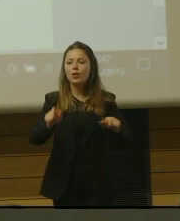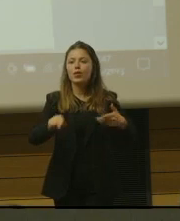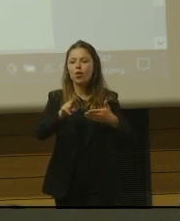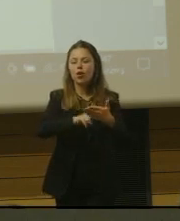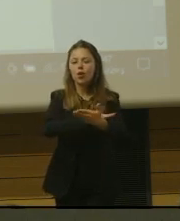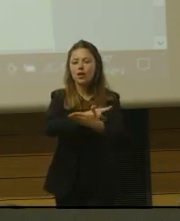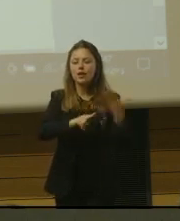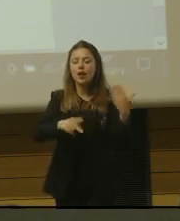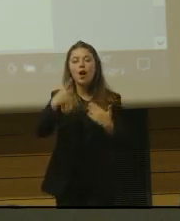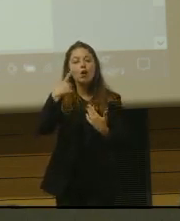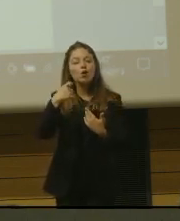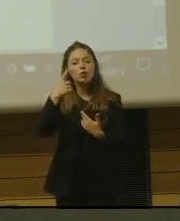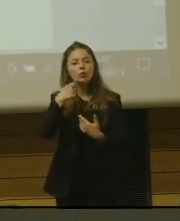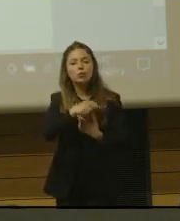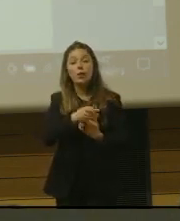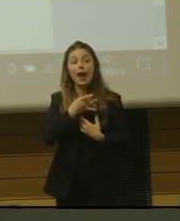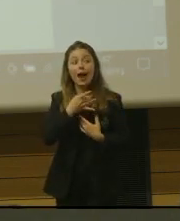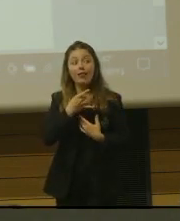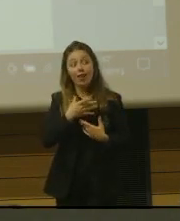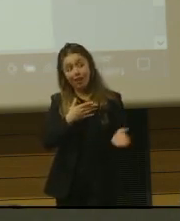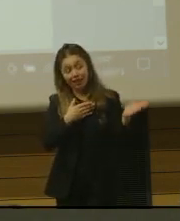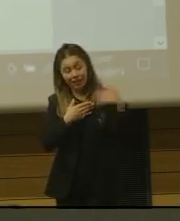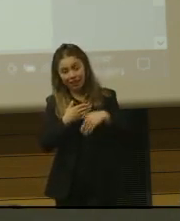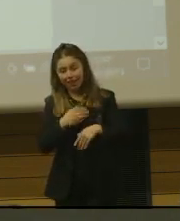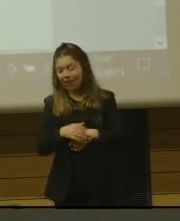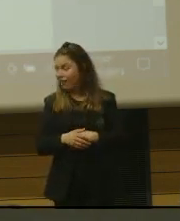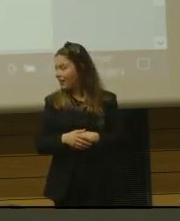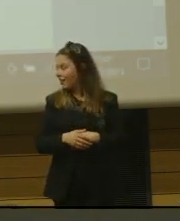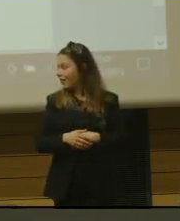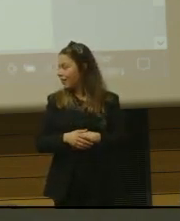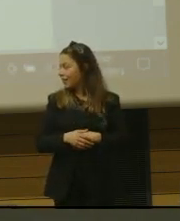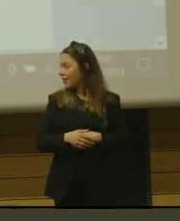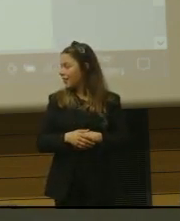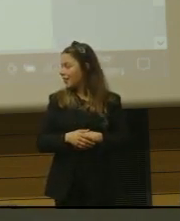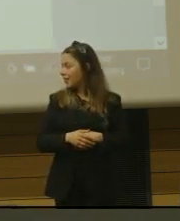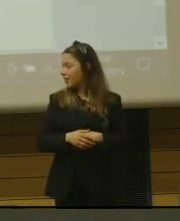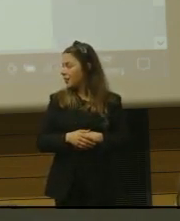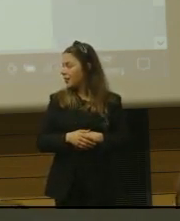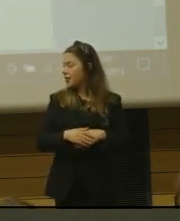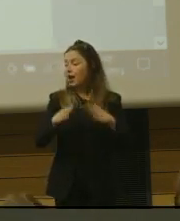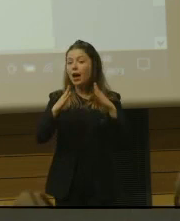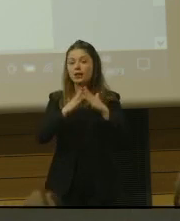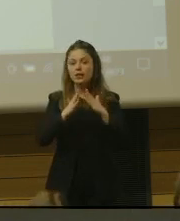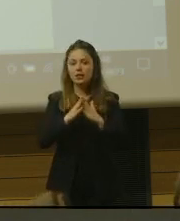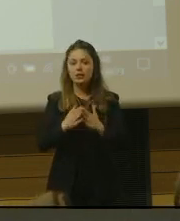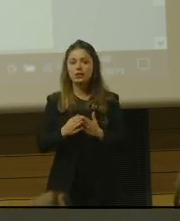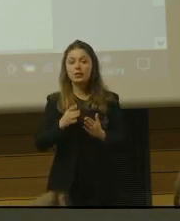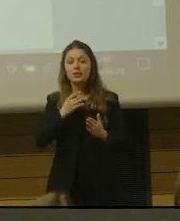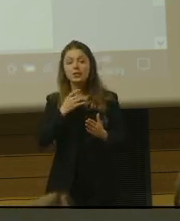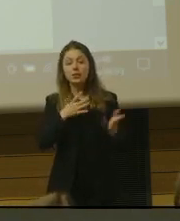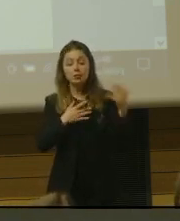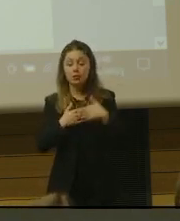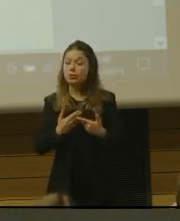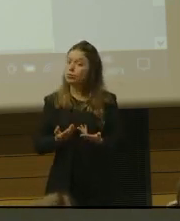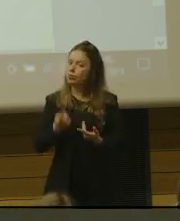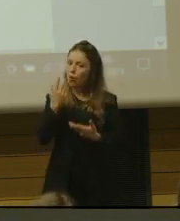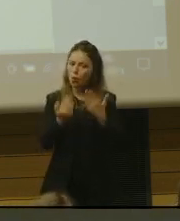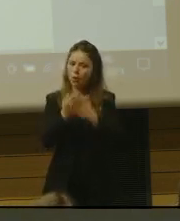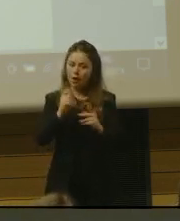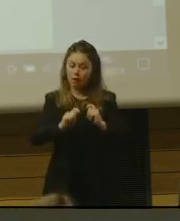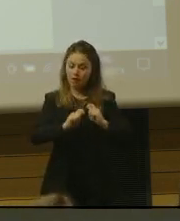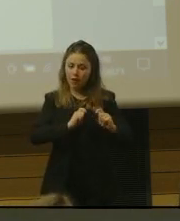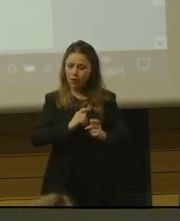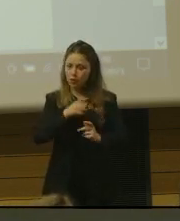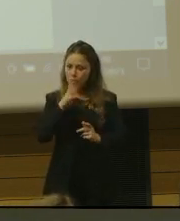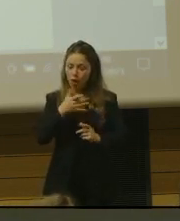tiene la costumbre de un café y en todas las casas donde parábamos, digo, cualquier día me va a dar un infarto por andar haciendo todo